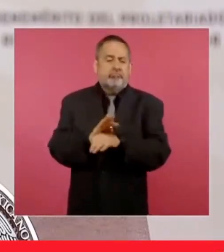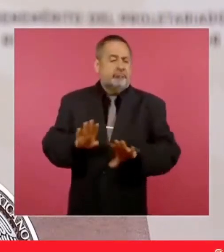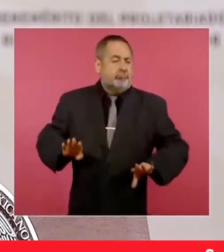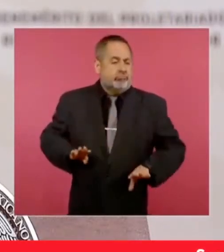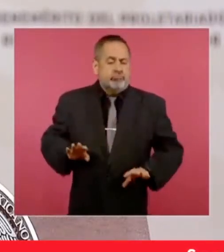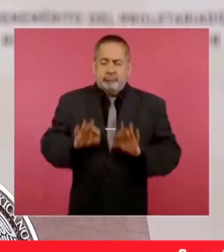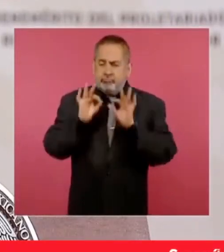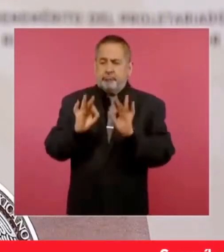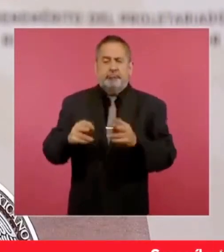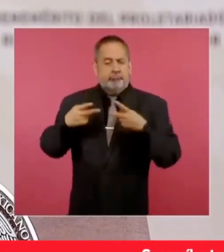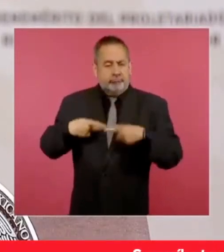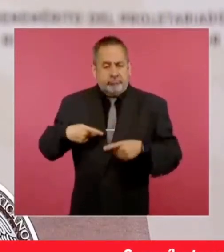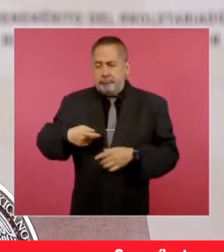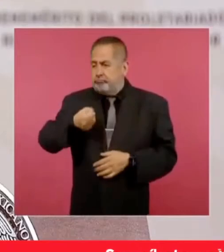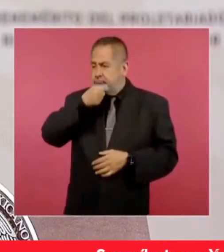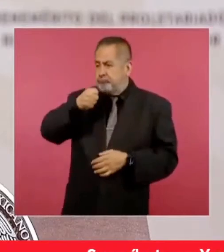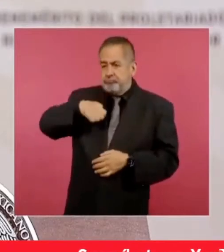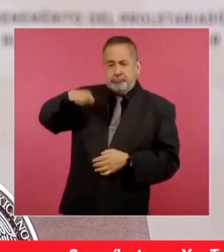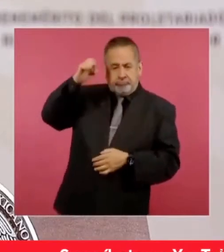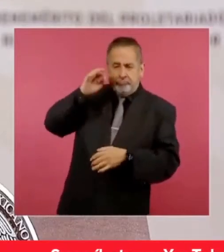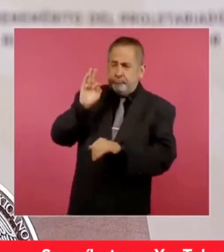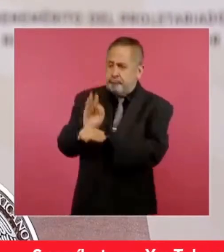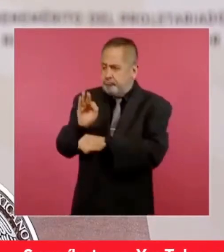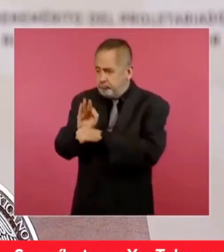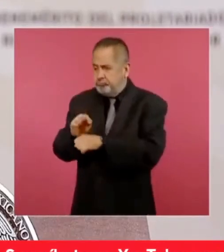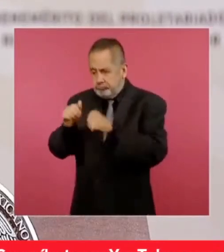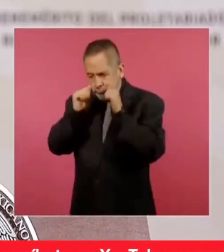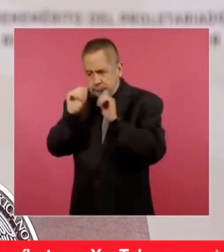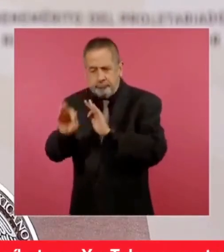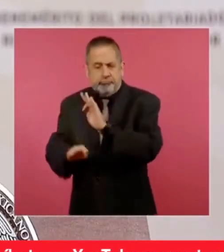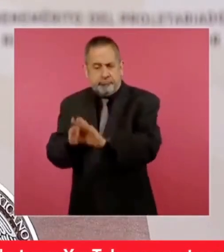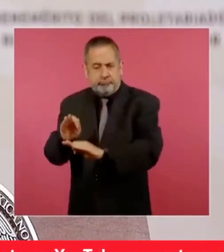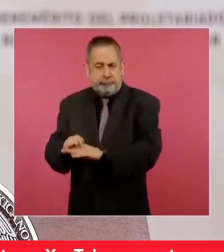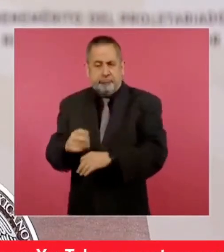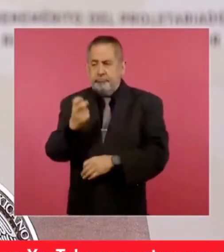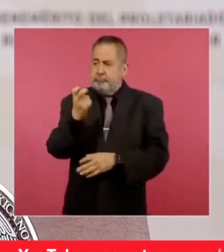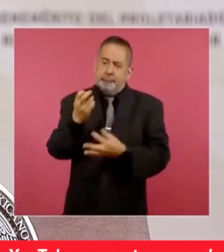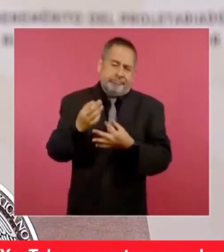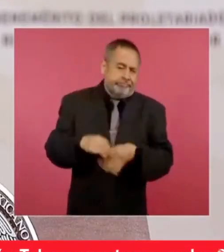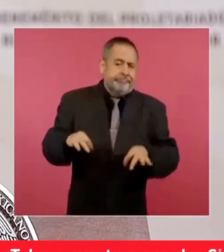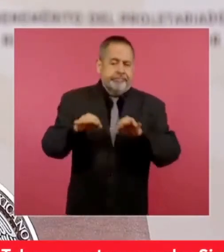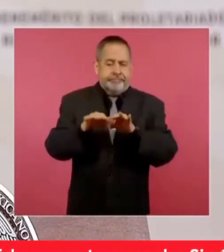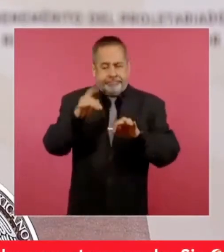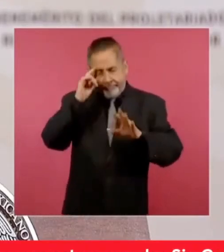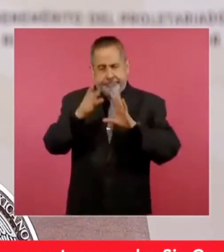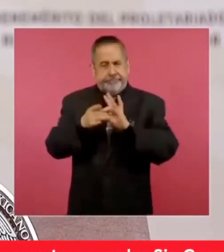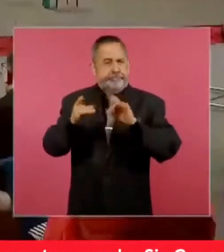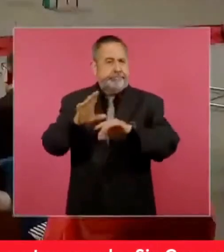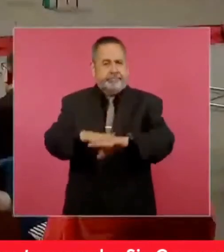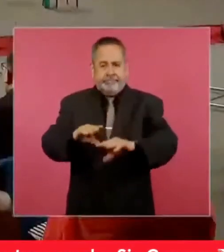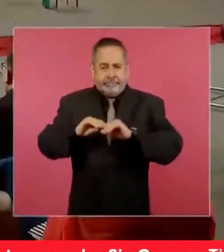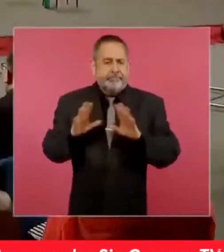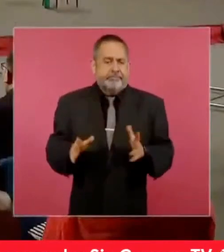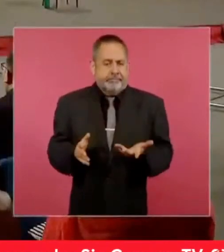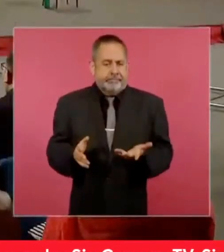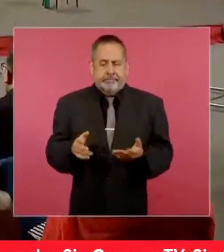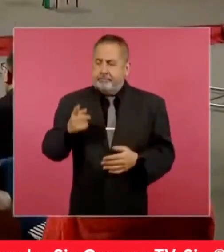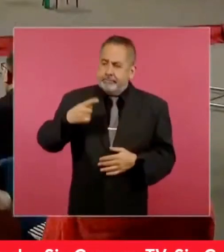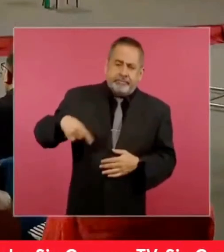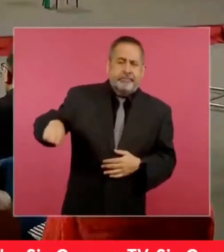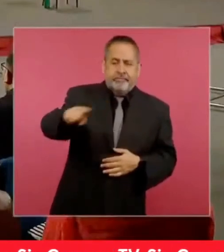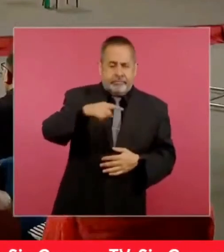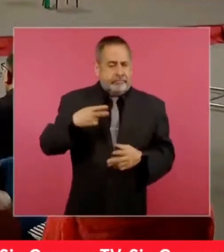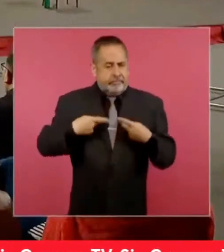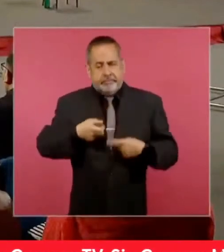pero también de los adultos mayores, y esta reforma es muy importante para dignificar la vida de los